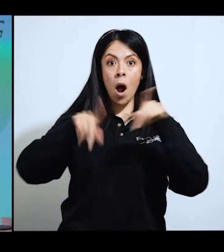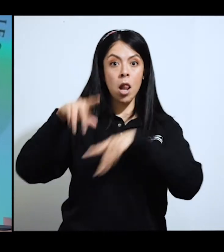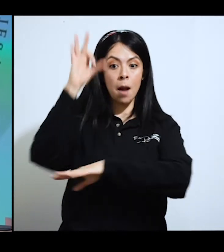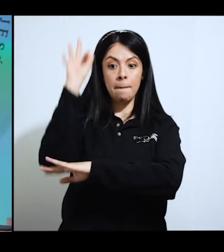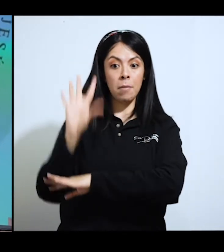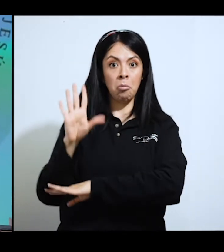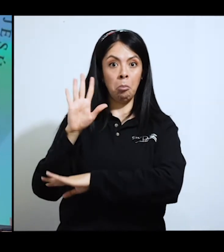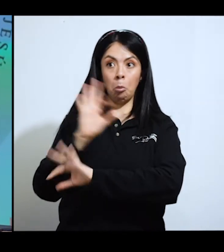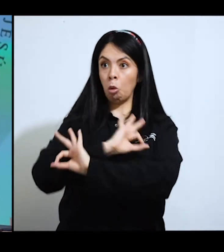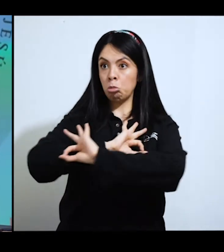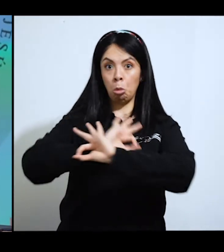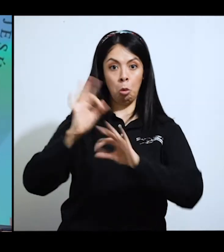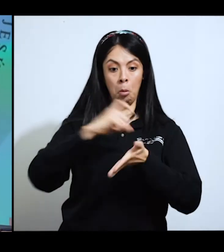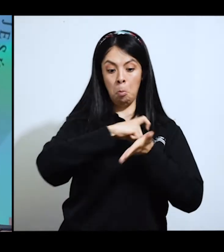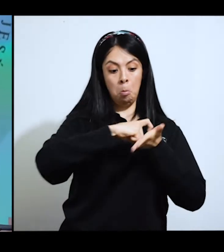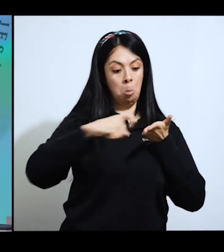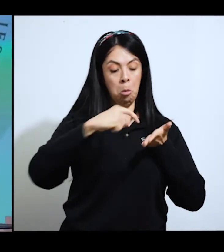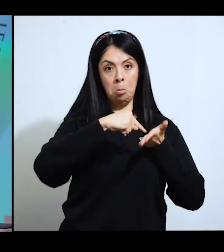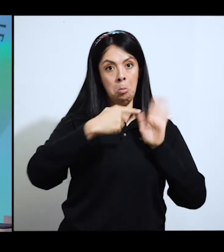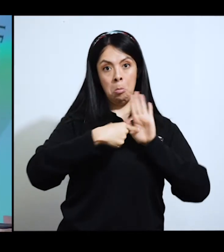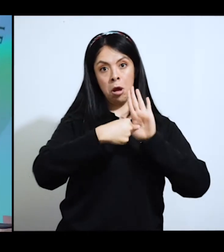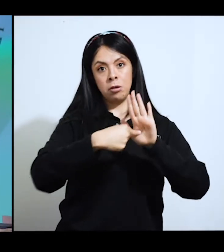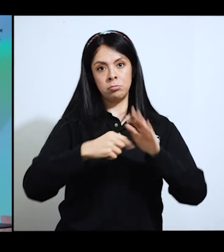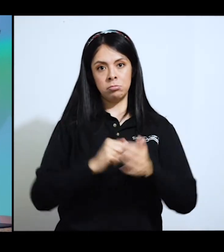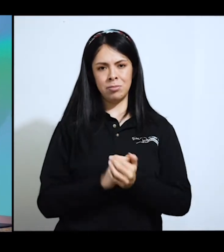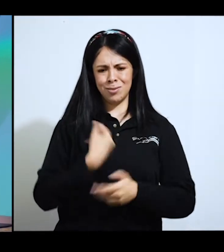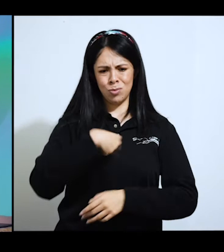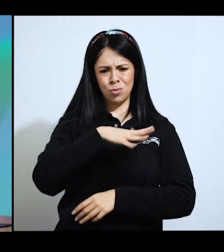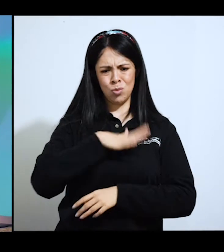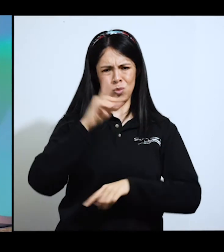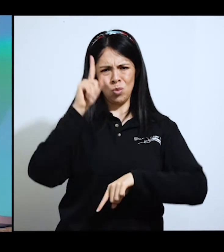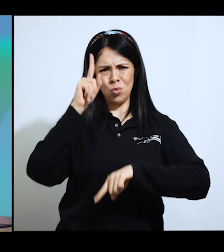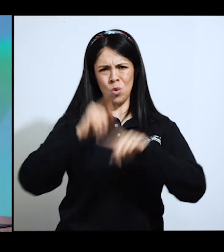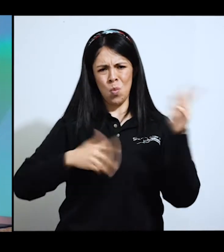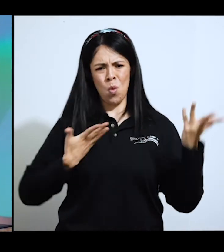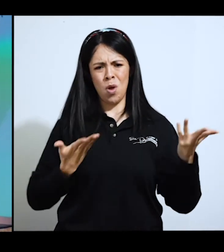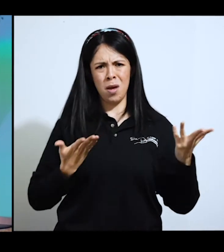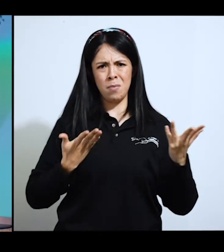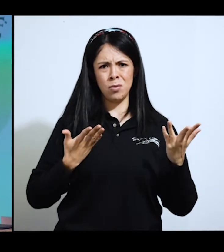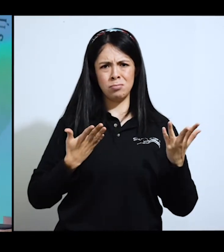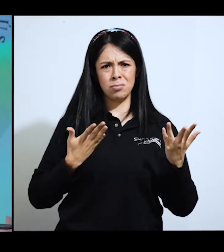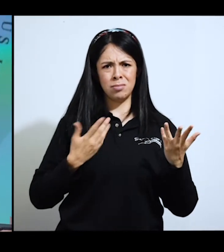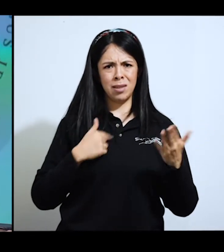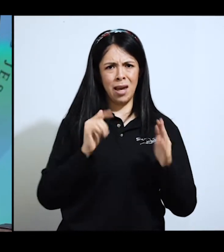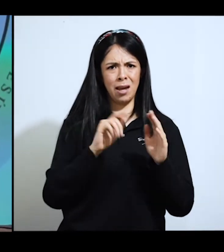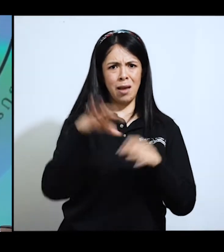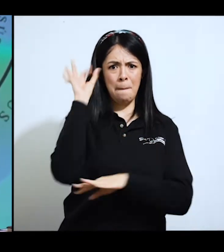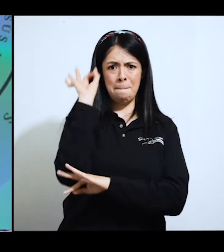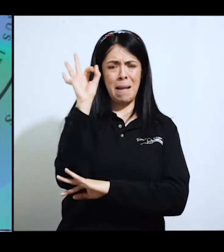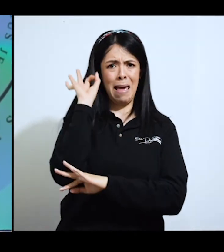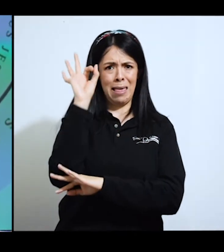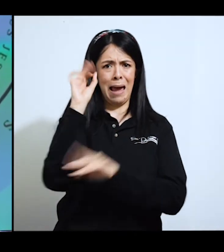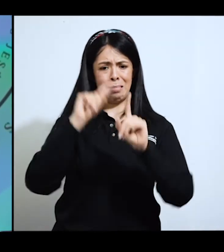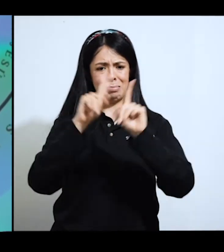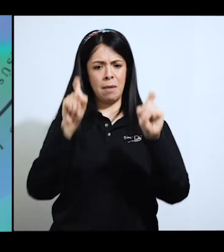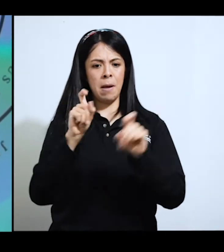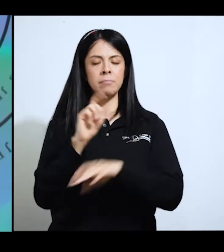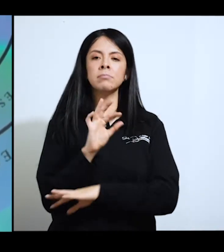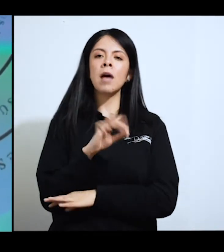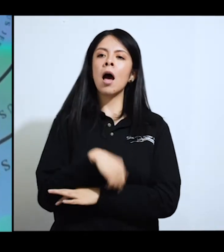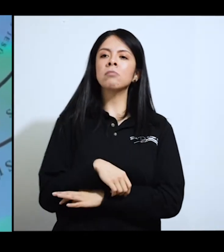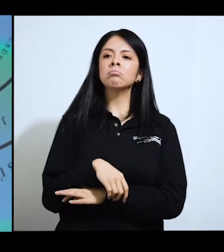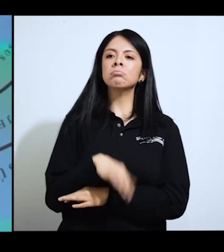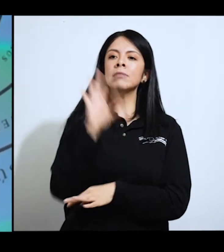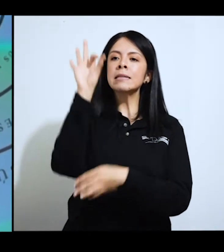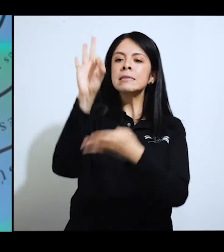hay predicadores que nunca hablan acerca de ese versículo. Y nosotros no podemos ser selectivos